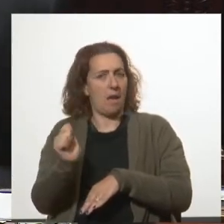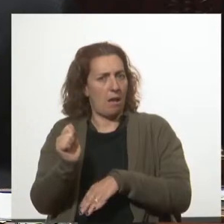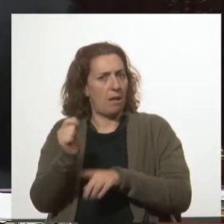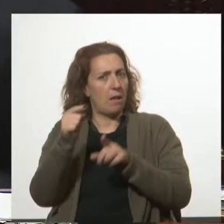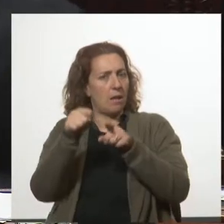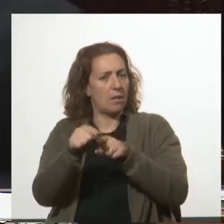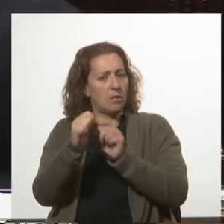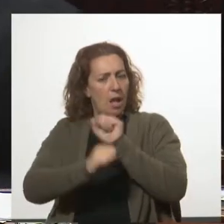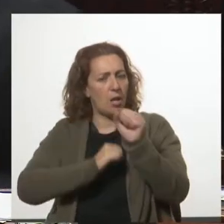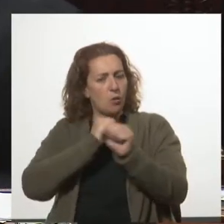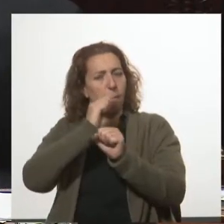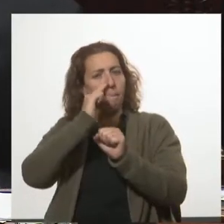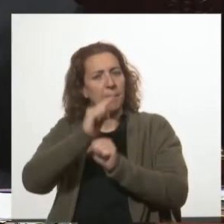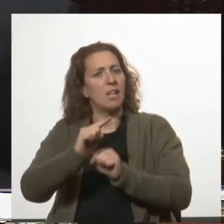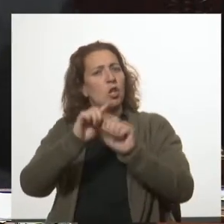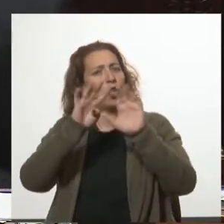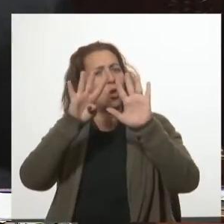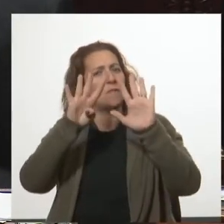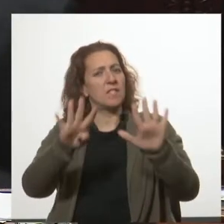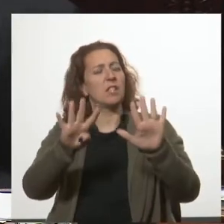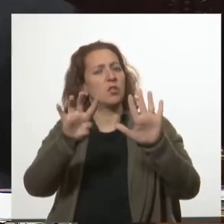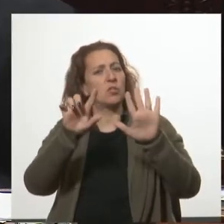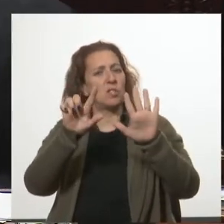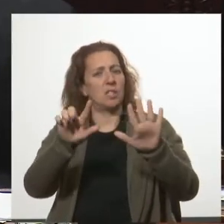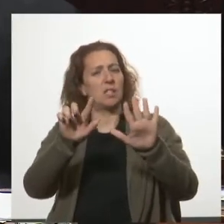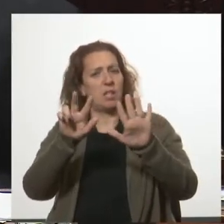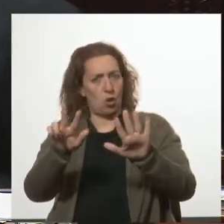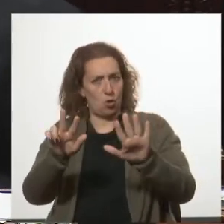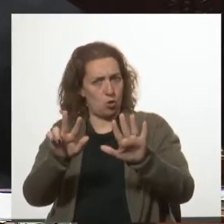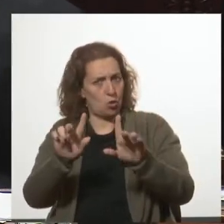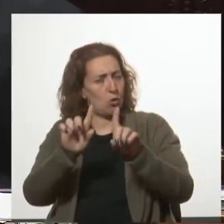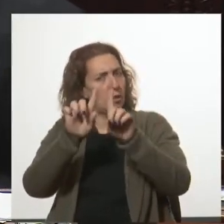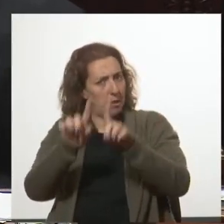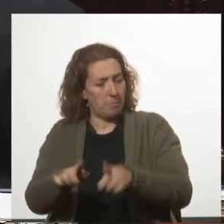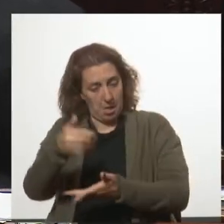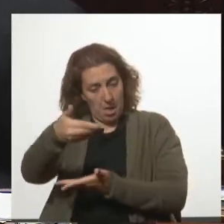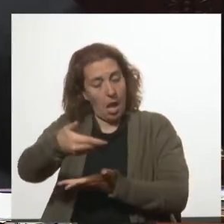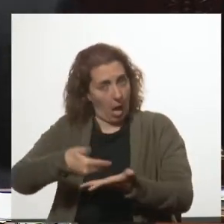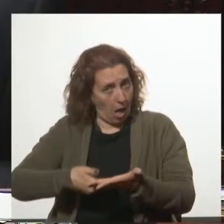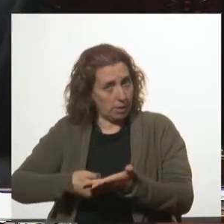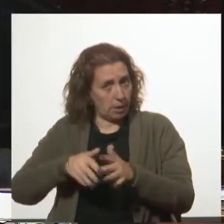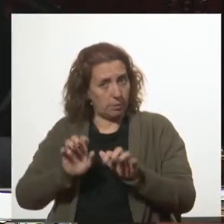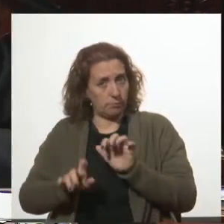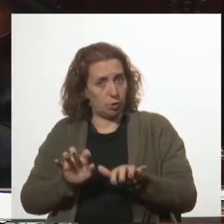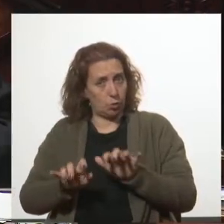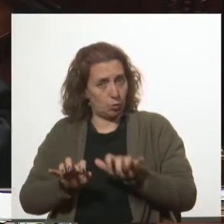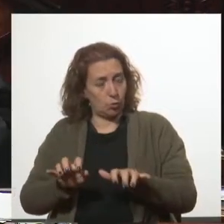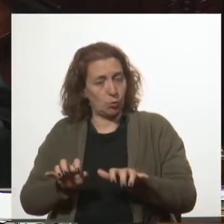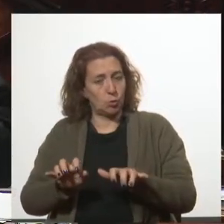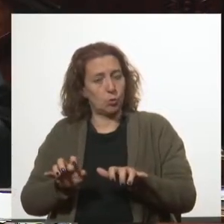1978 y tenemos también el acta escrita a máquina